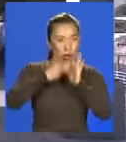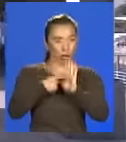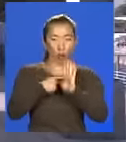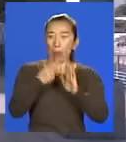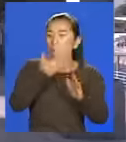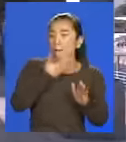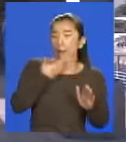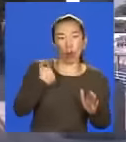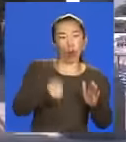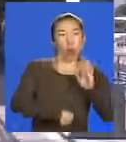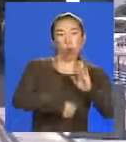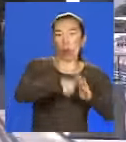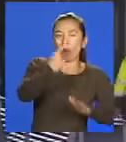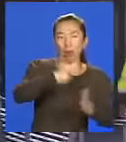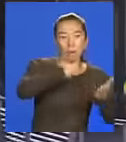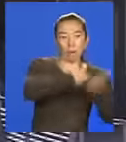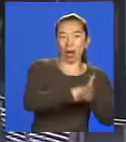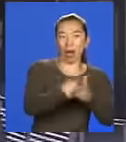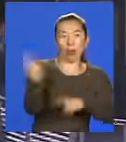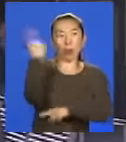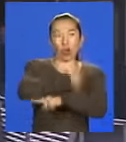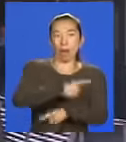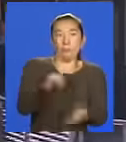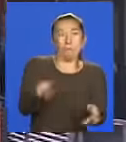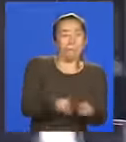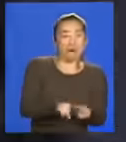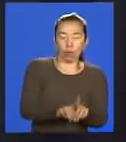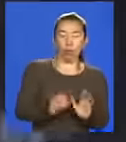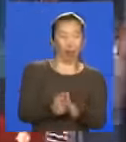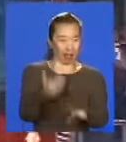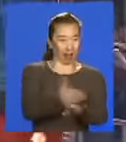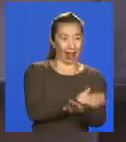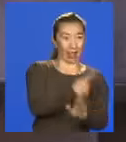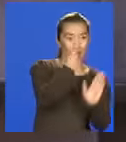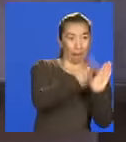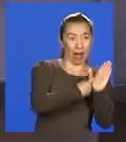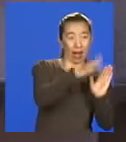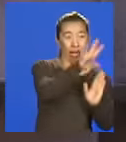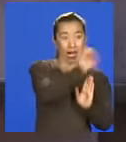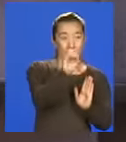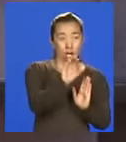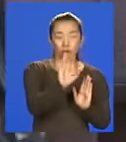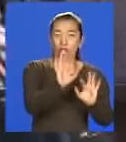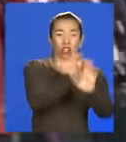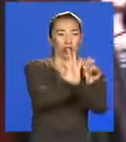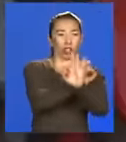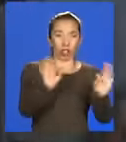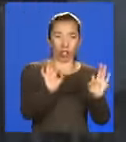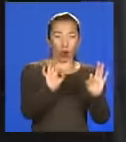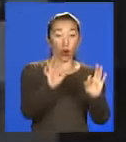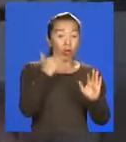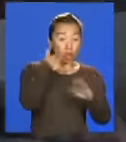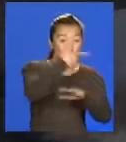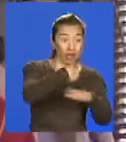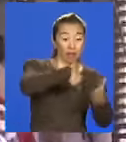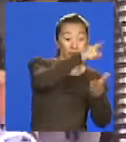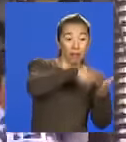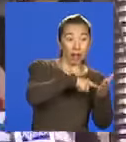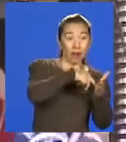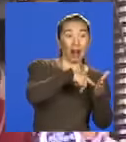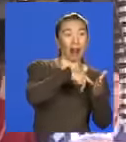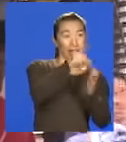desmonte total de esta Hora Valle. El pasaje de Hora Valle, que costaba 1.500 pesos, dejará de existir una vez firmado el decreto. La tarifa pasará a